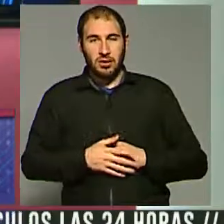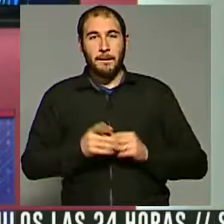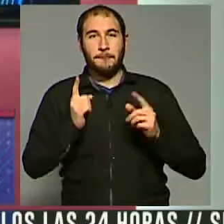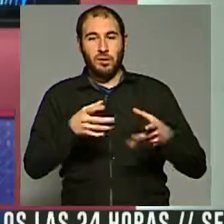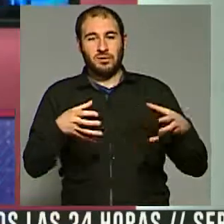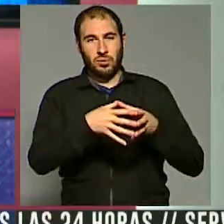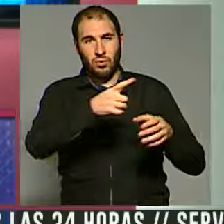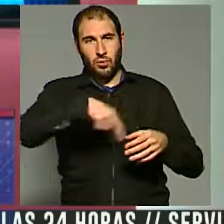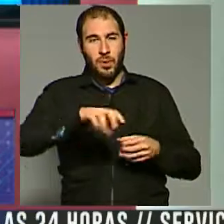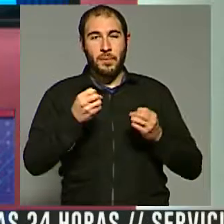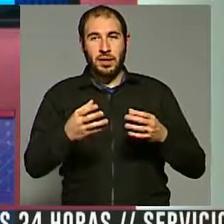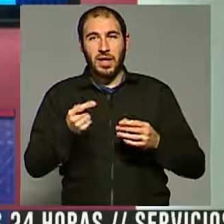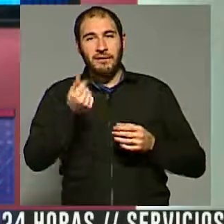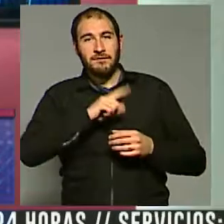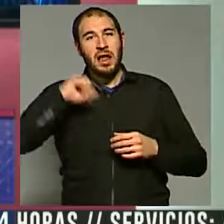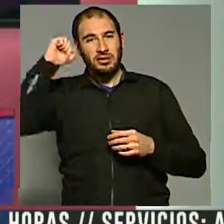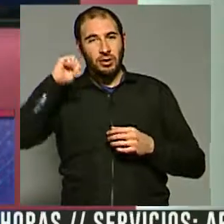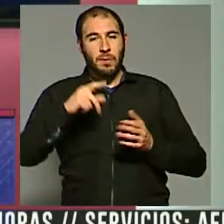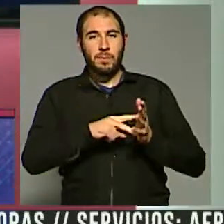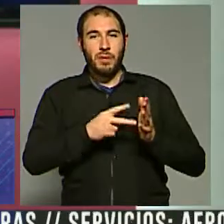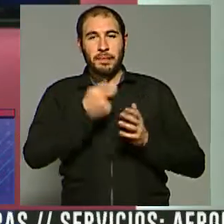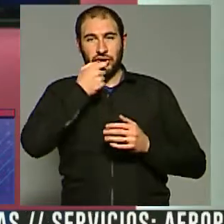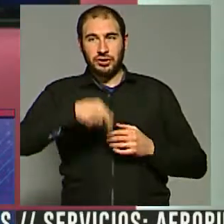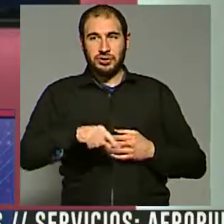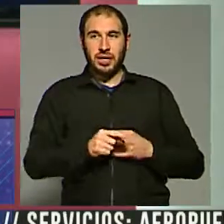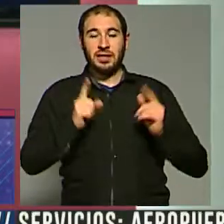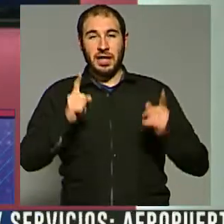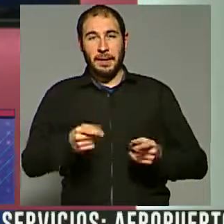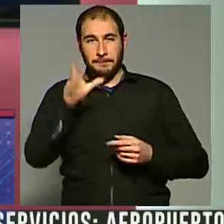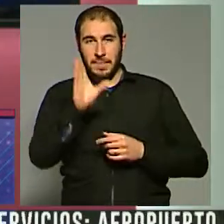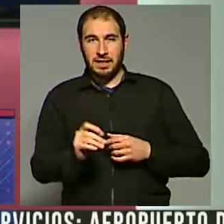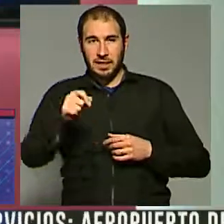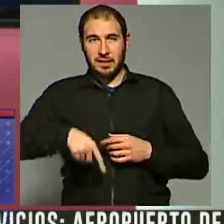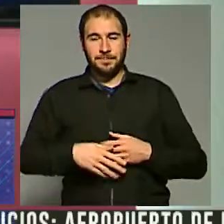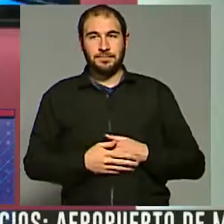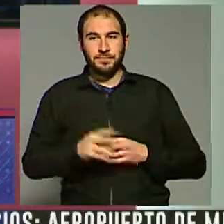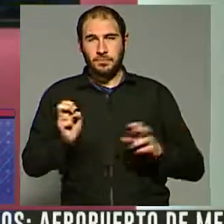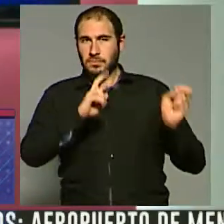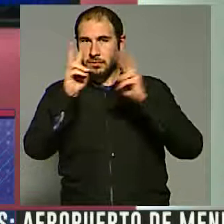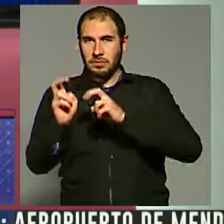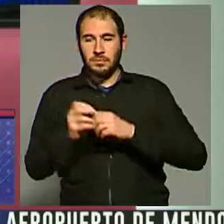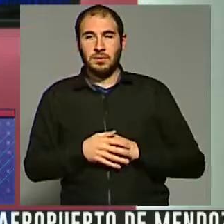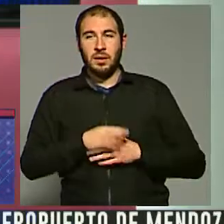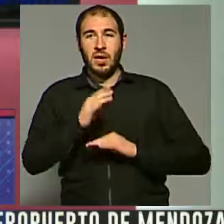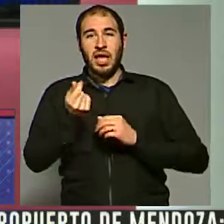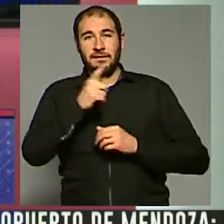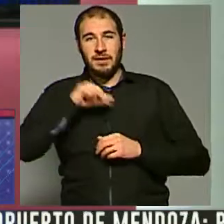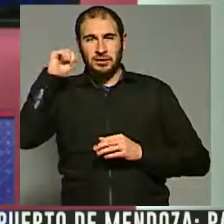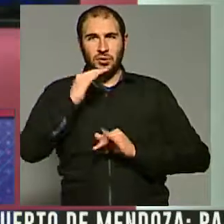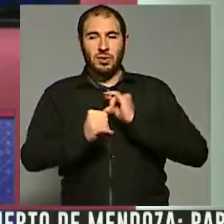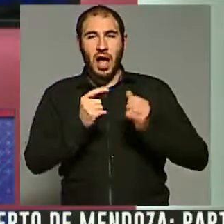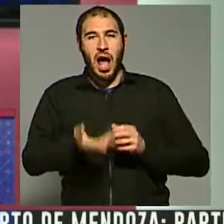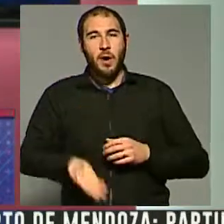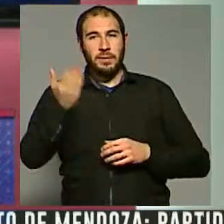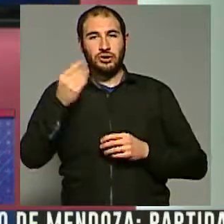los docentes, teniendo en cuenta la inflación que afecta a la provincia y a nuestro país. Vamos a cambiar de tema y si hablamos de inflación tenemos que hablar de